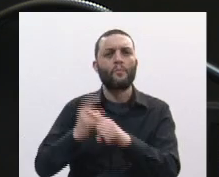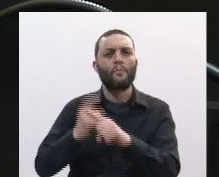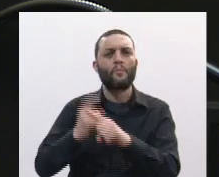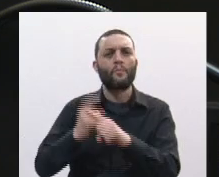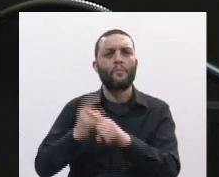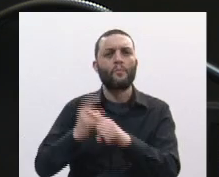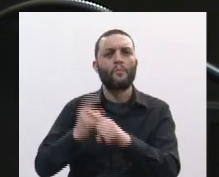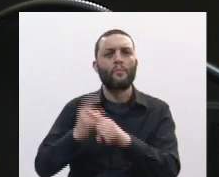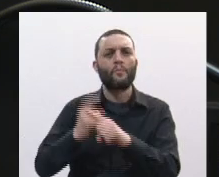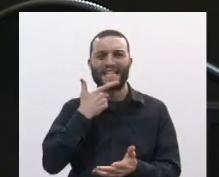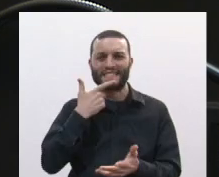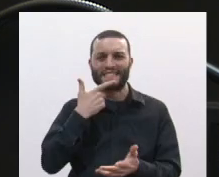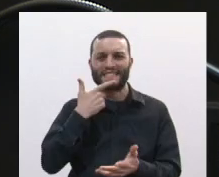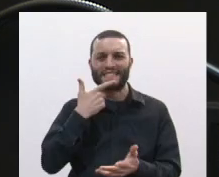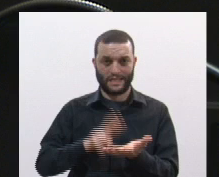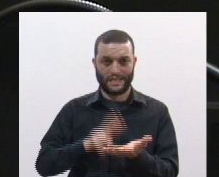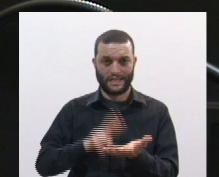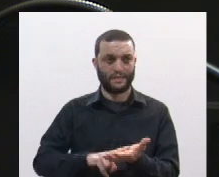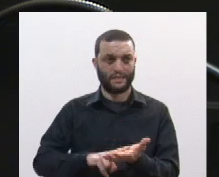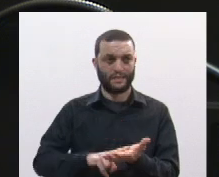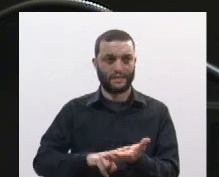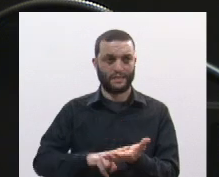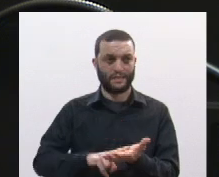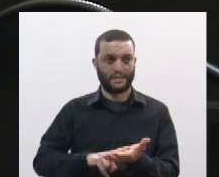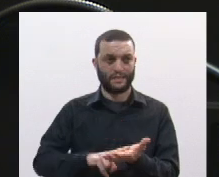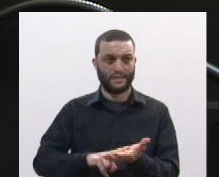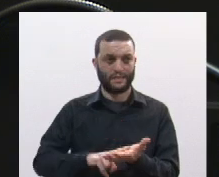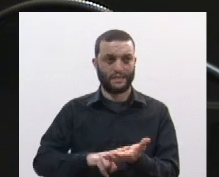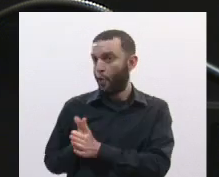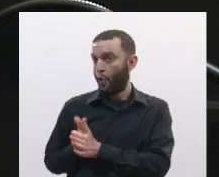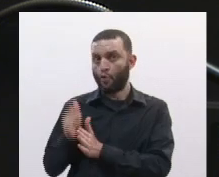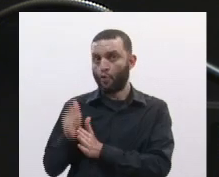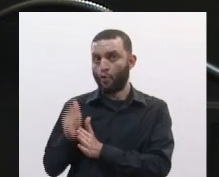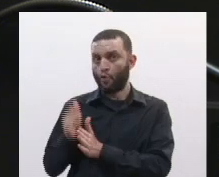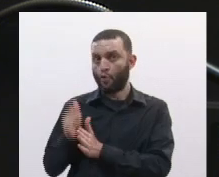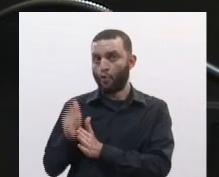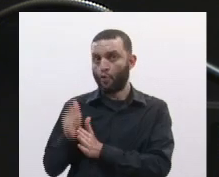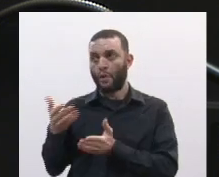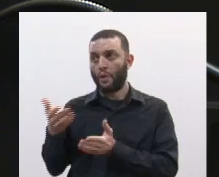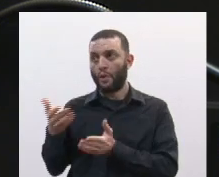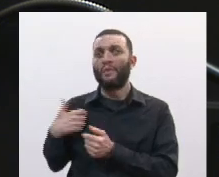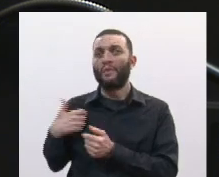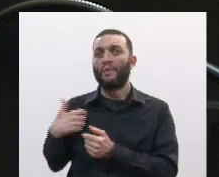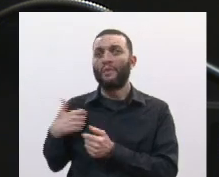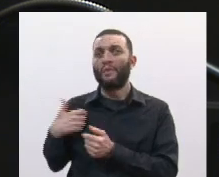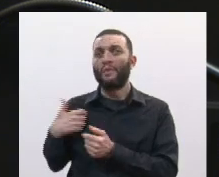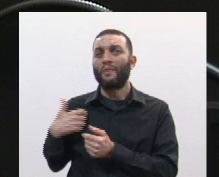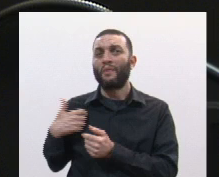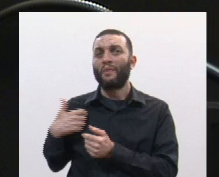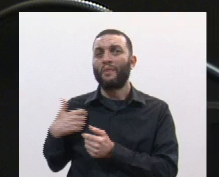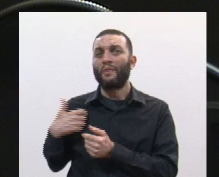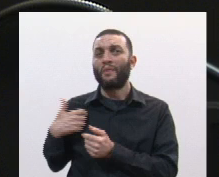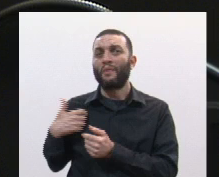Patagonia. Y estaba con él ahí en Bariloche, entonces le pedí que si al día siguiente me podía acompañar a Villa La Angostura, casi